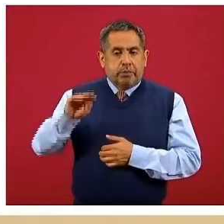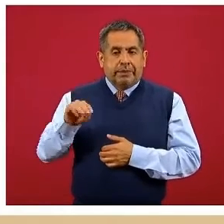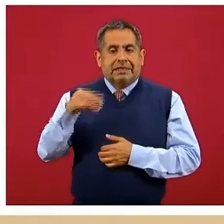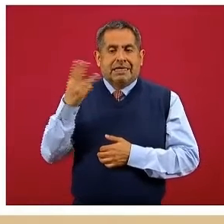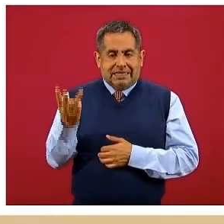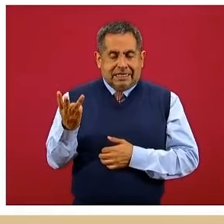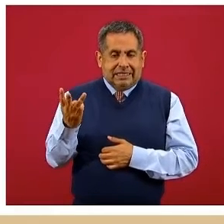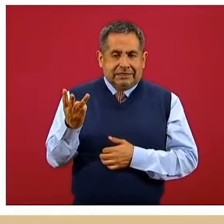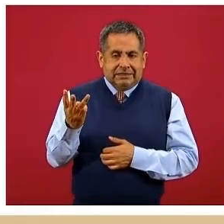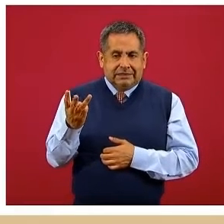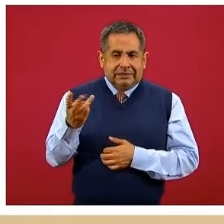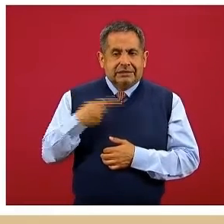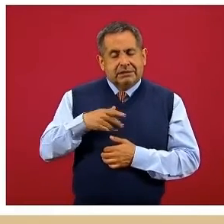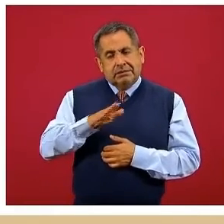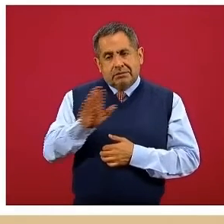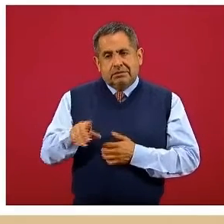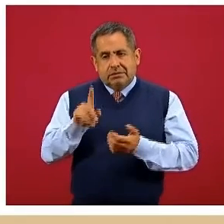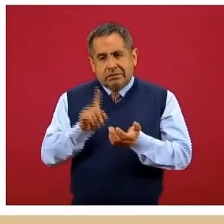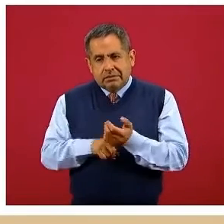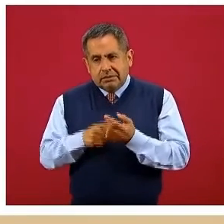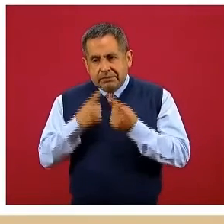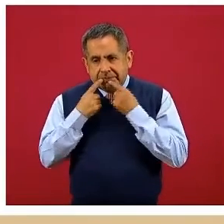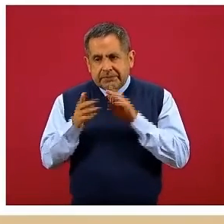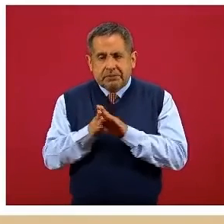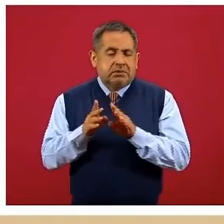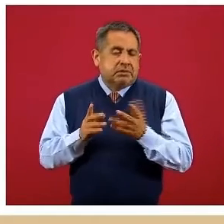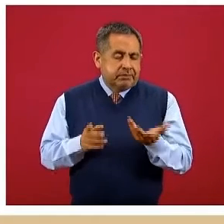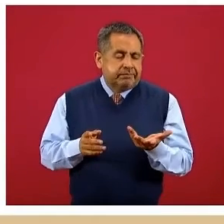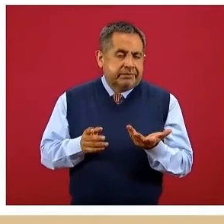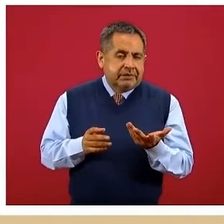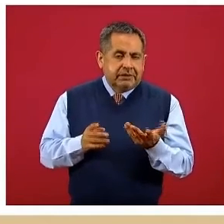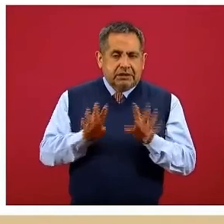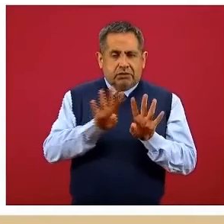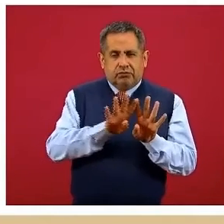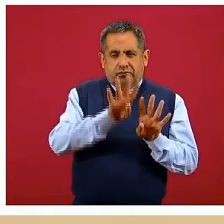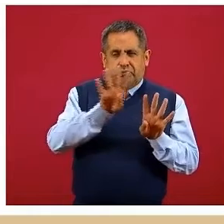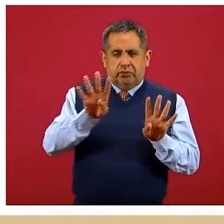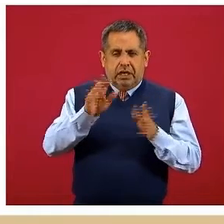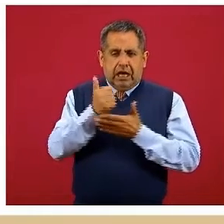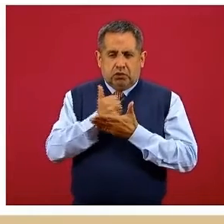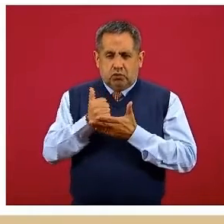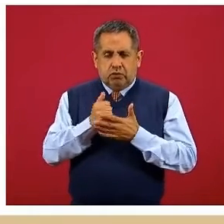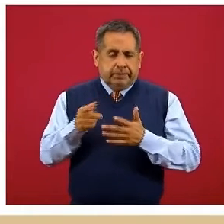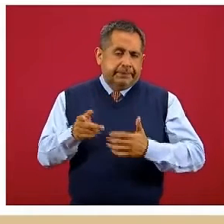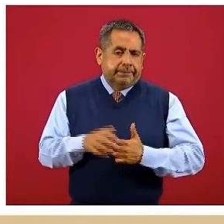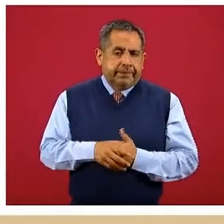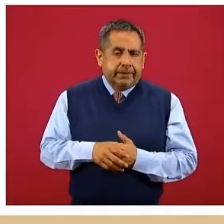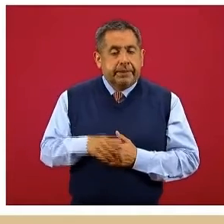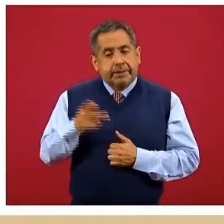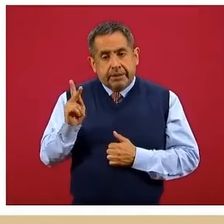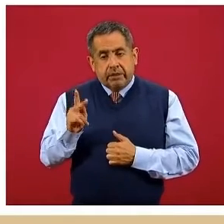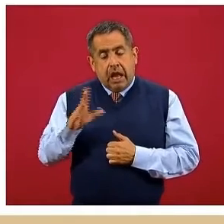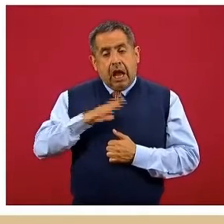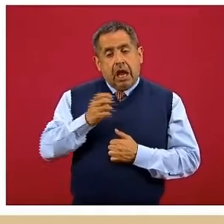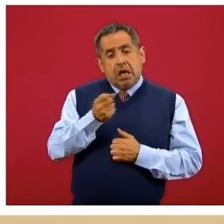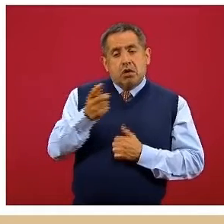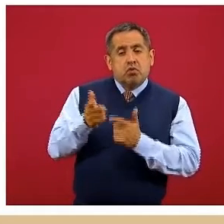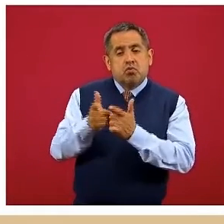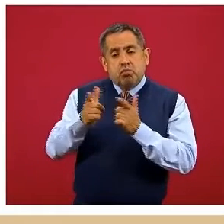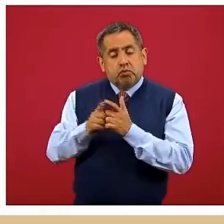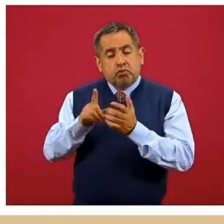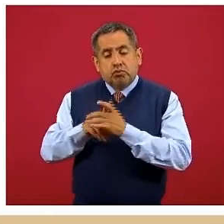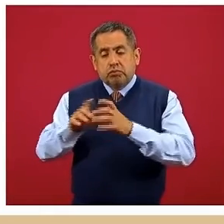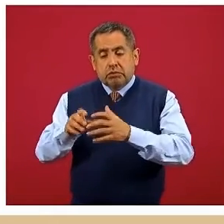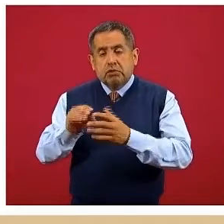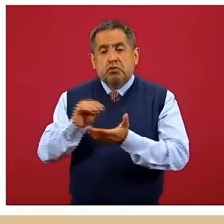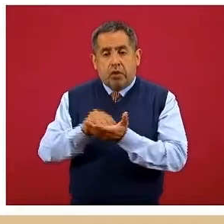95,593 de ellas y están representadas precisamente en las barras de color azul. Sin embargo, hay grupos de personas que también